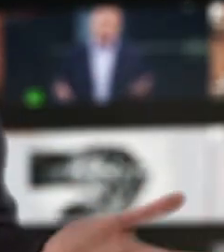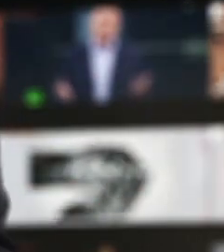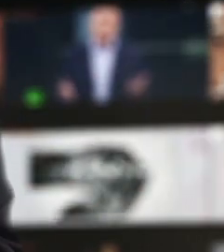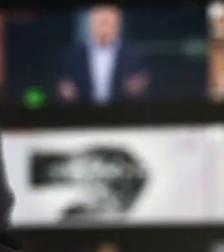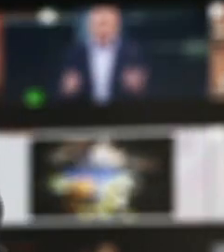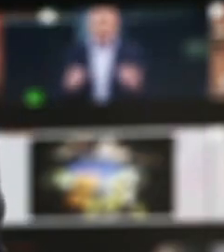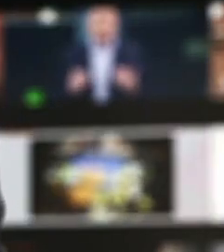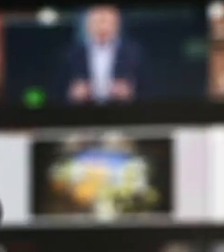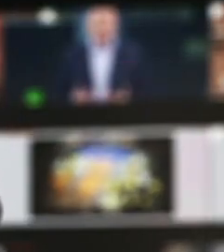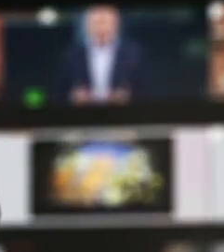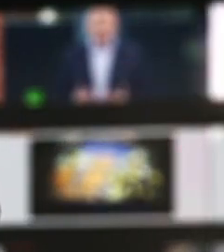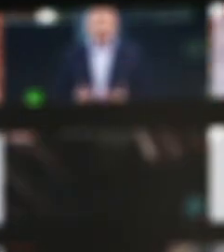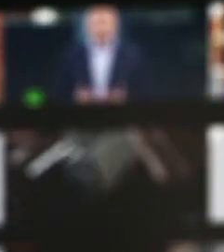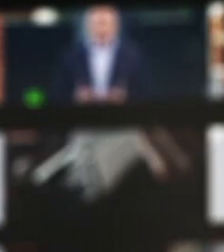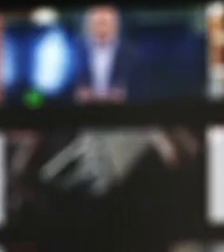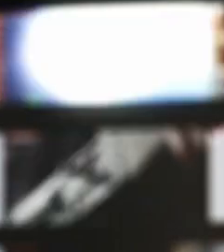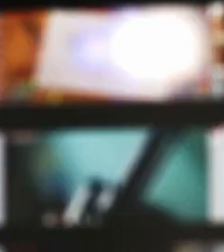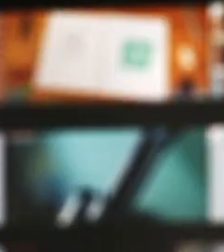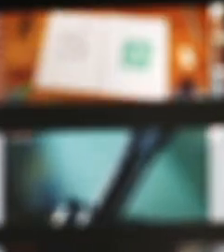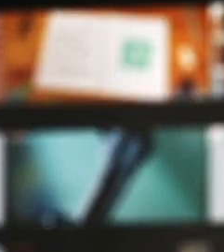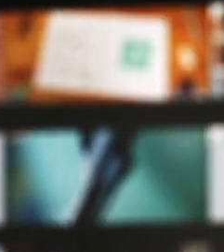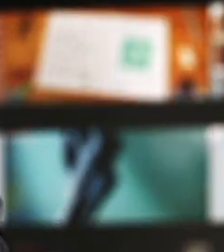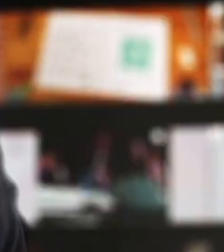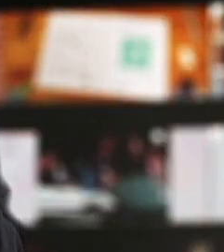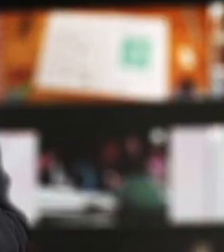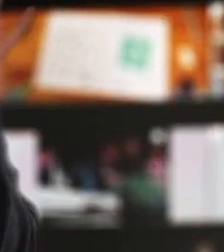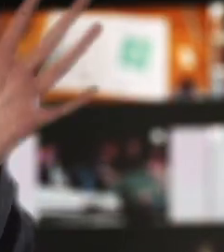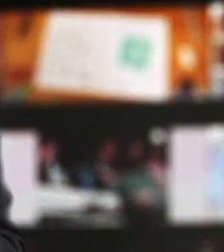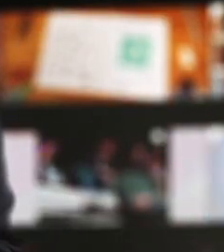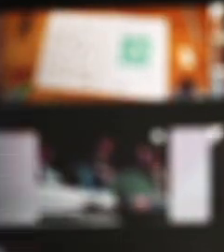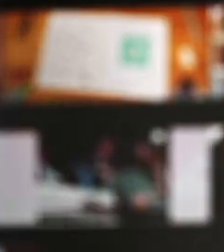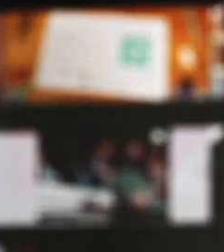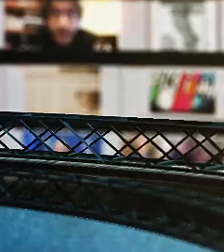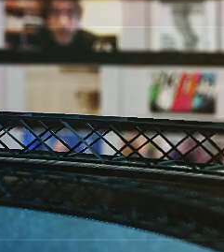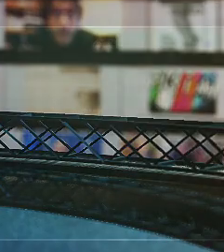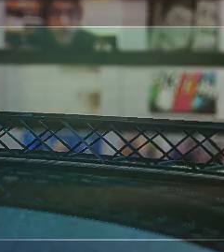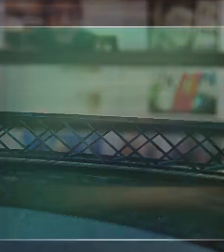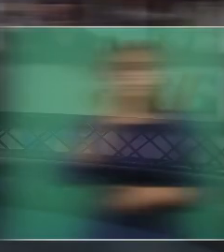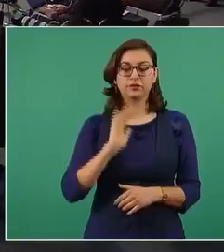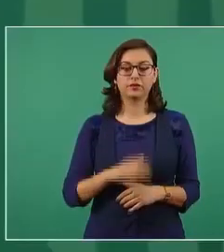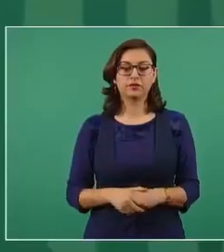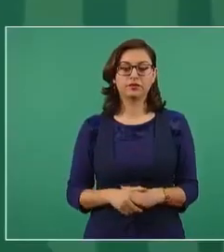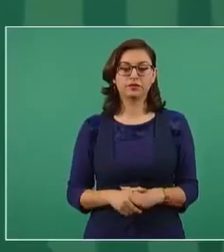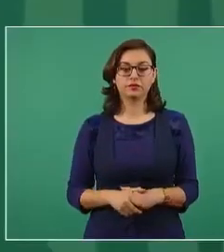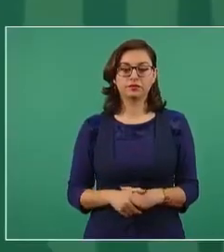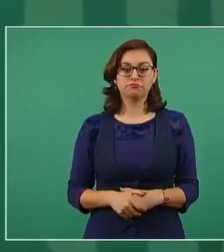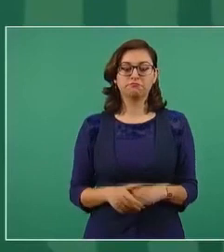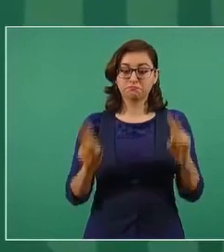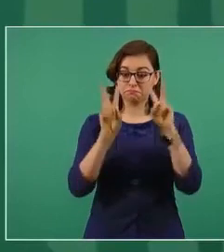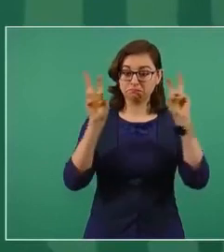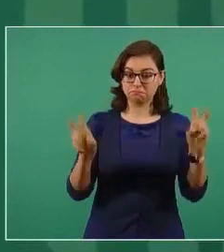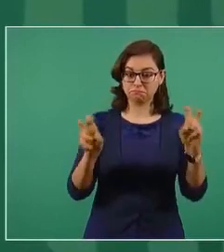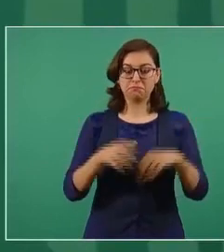chistosito nos salieron los del gobierno de este estado, ¿verdad? Hasta les entregan una carta y todo para que parezca muy empático el show. Hola.